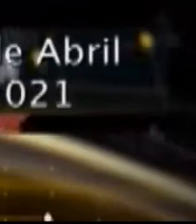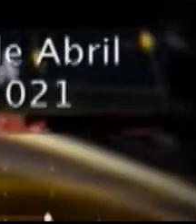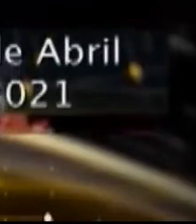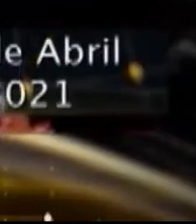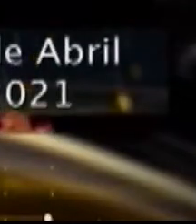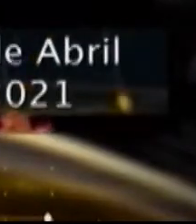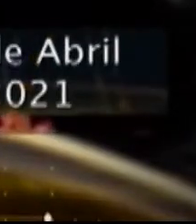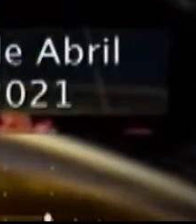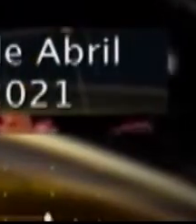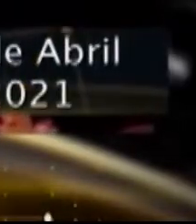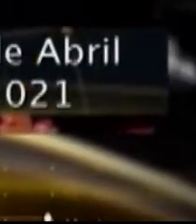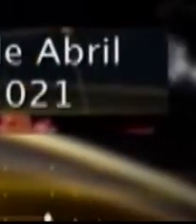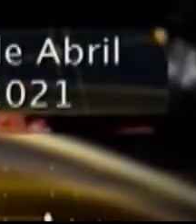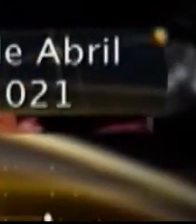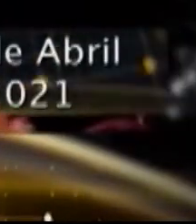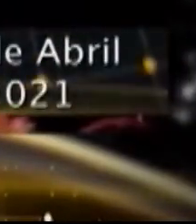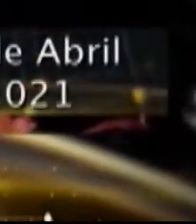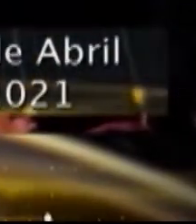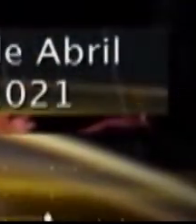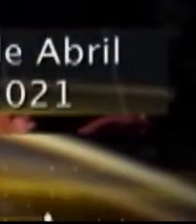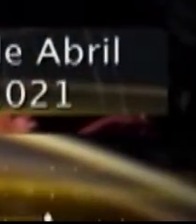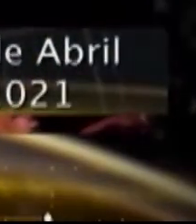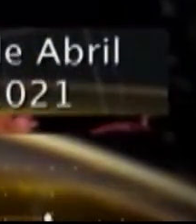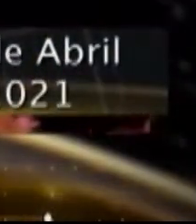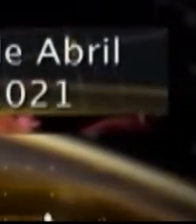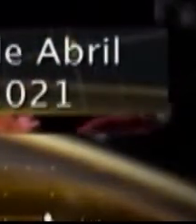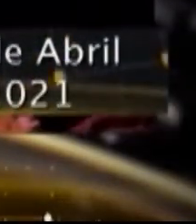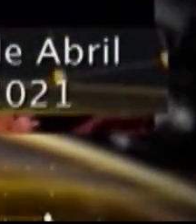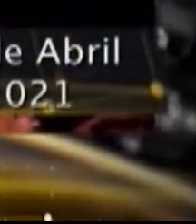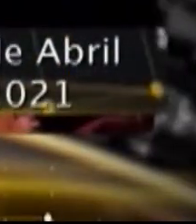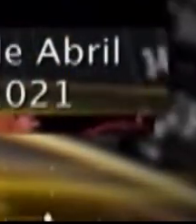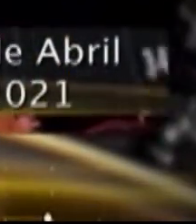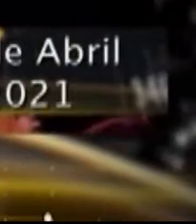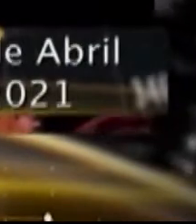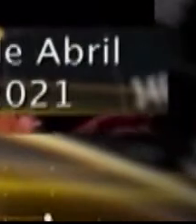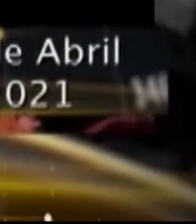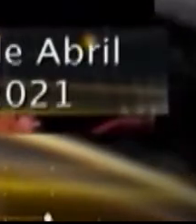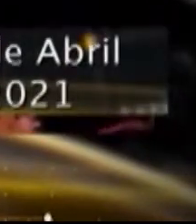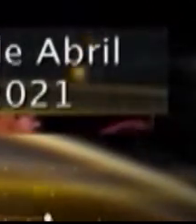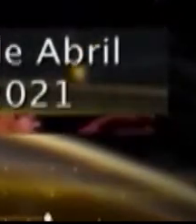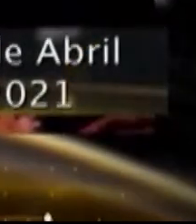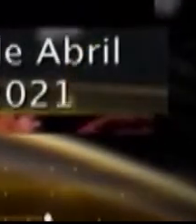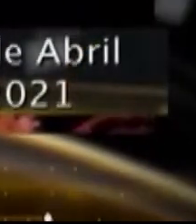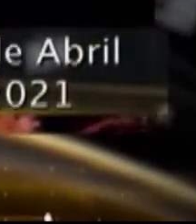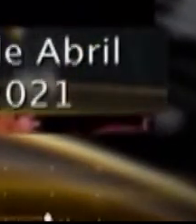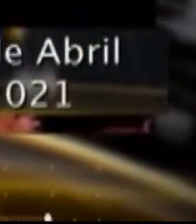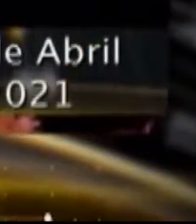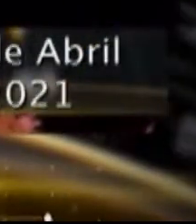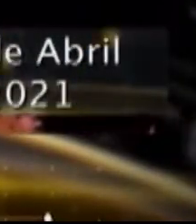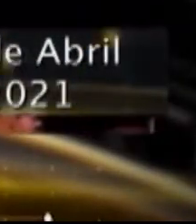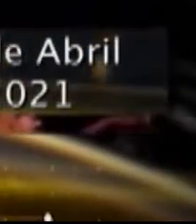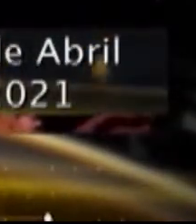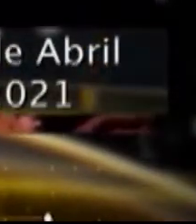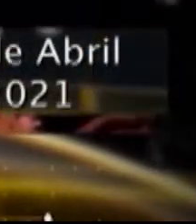cultura, unen esfuerzos organizaciones civiles internacionales y músicos de todo el mundo para erradicar el trabajo